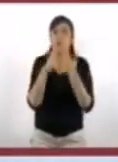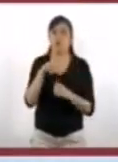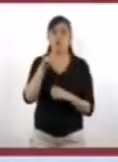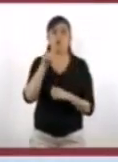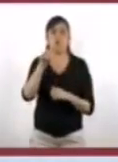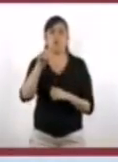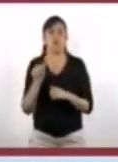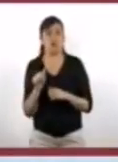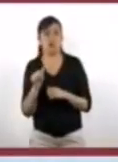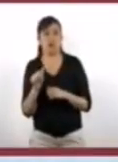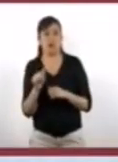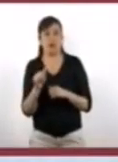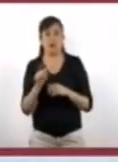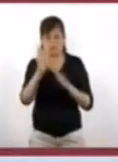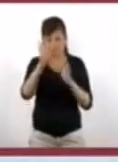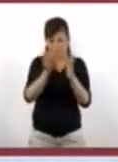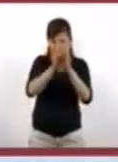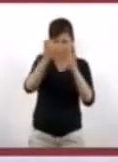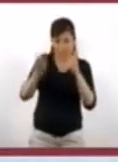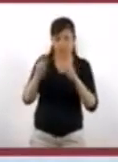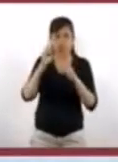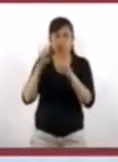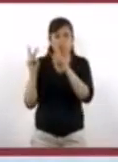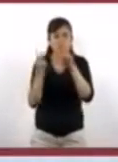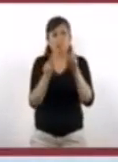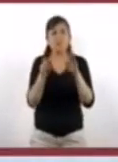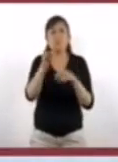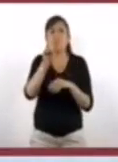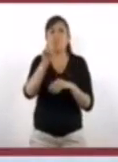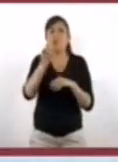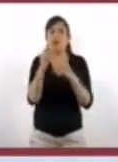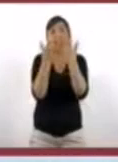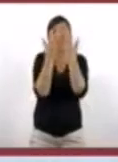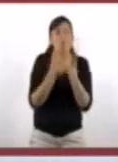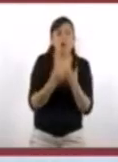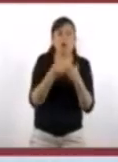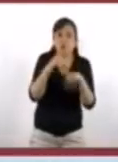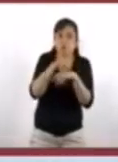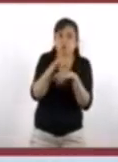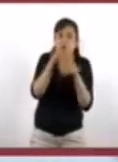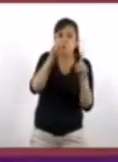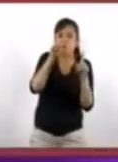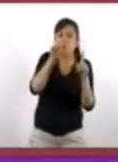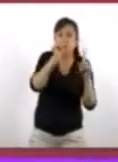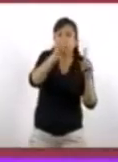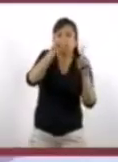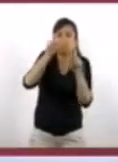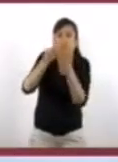moda. ¿Podrías dar un ejemplo de un conjunto sin moda?